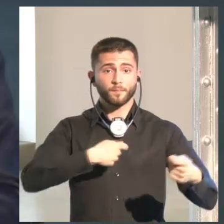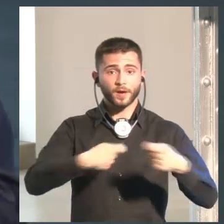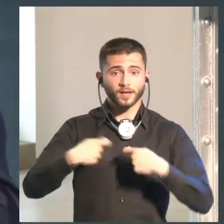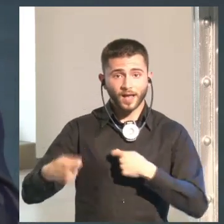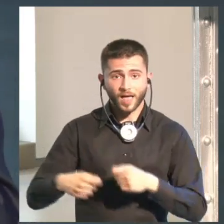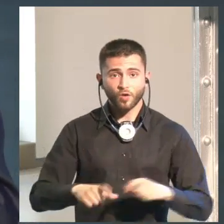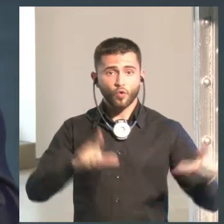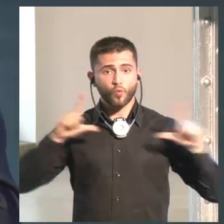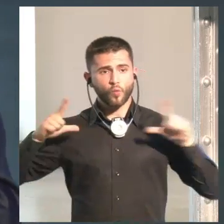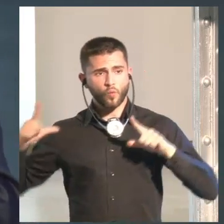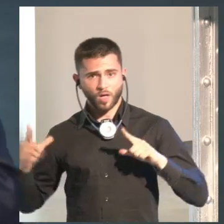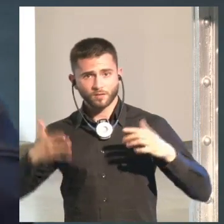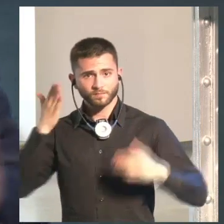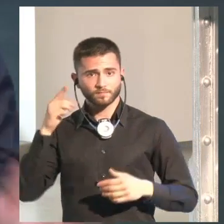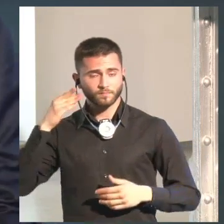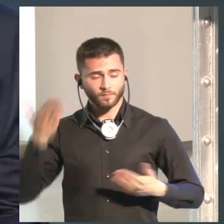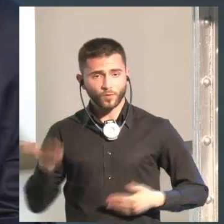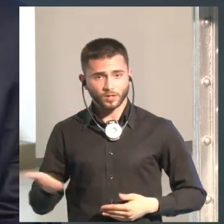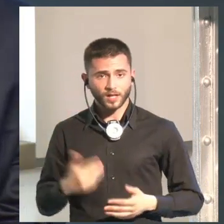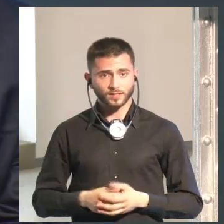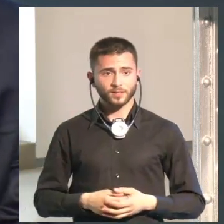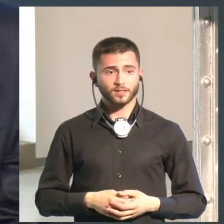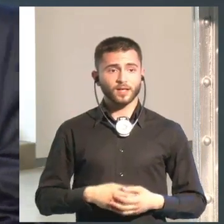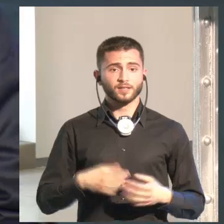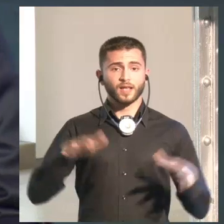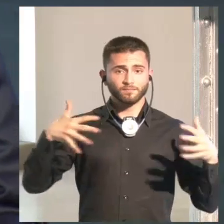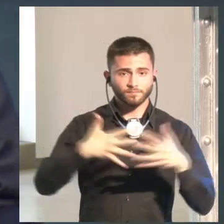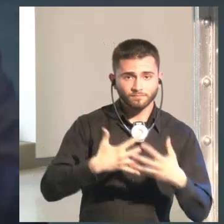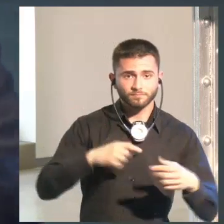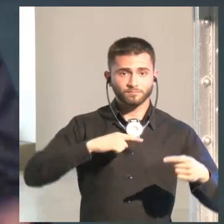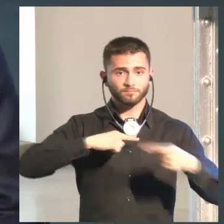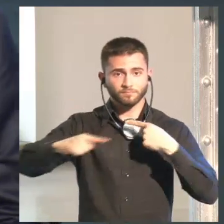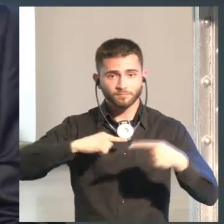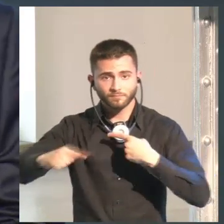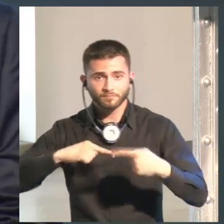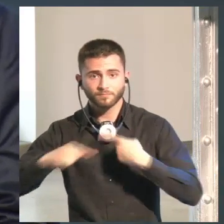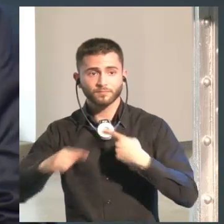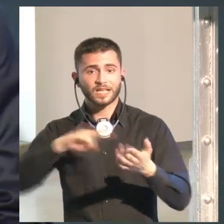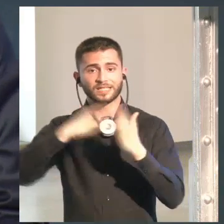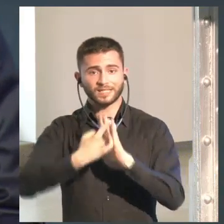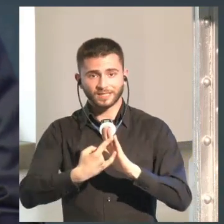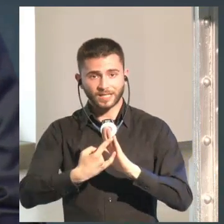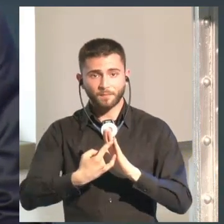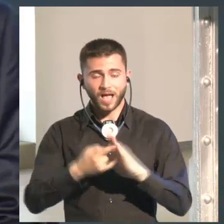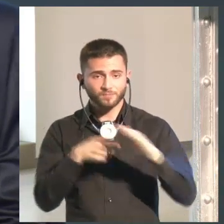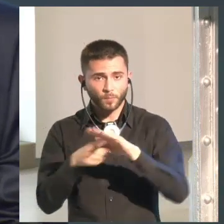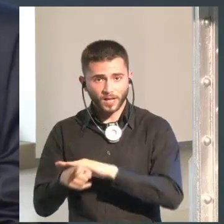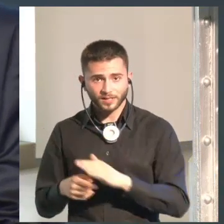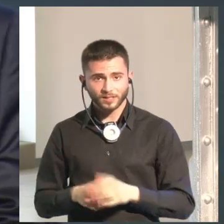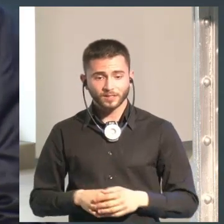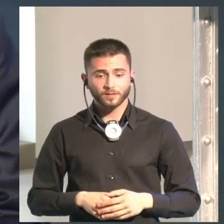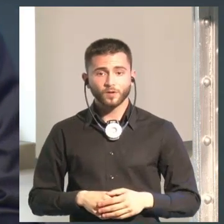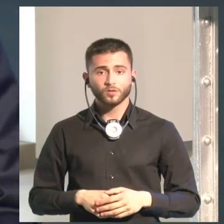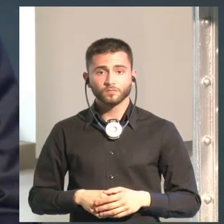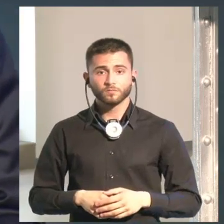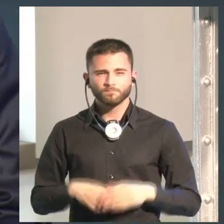de los buscadores de Internet, o de la mensajería instantánea, o los sistemas operativos. Qué concentrados están esas